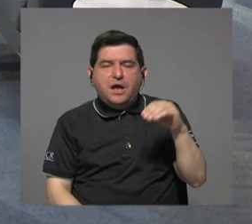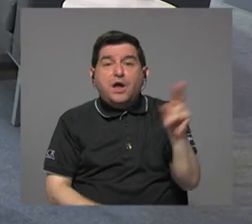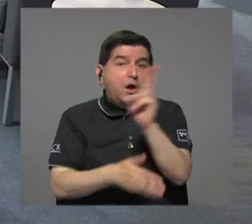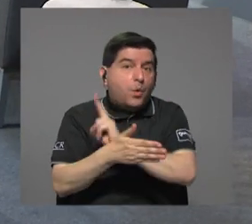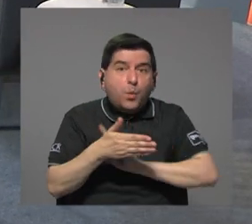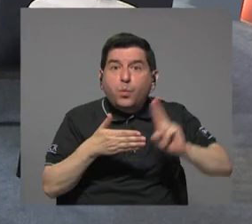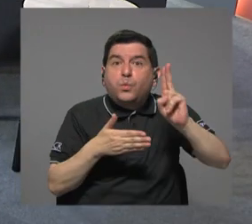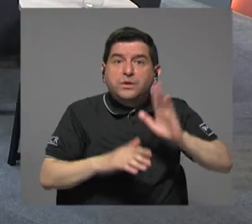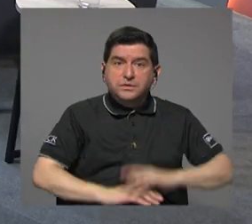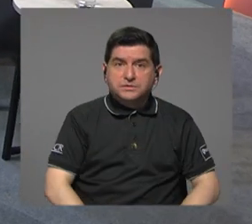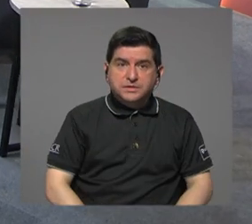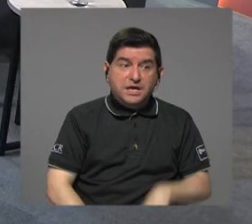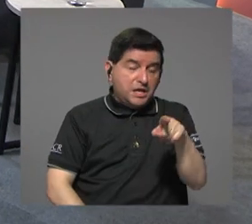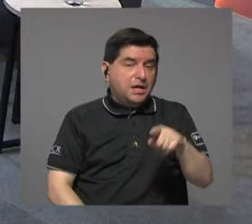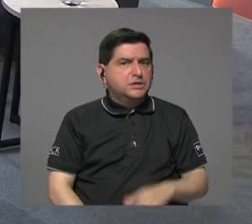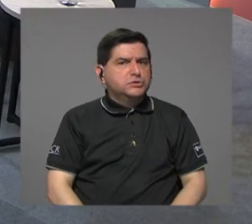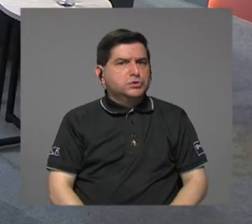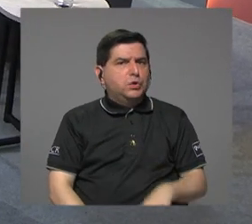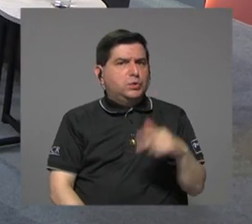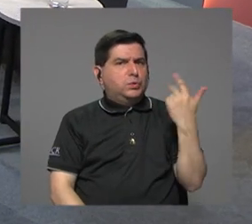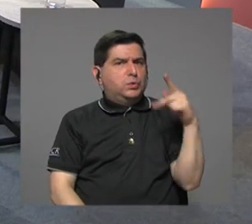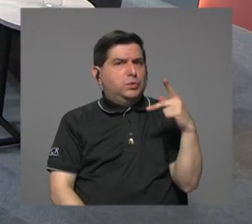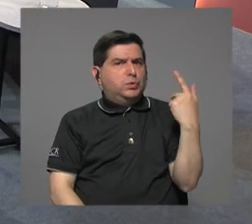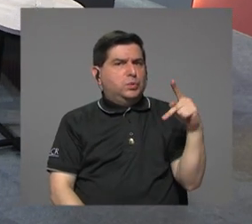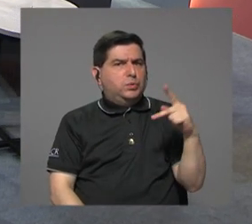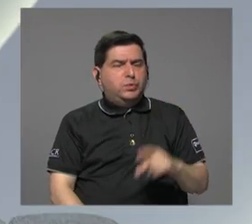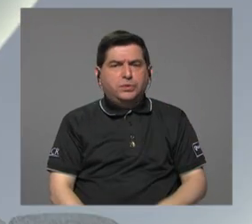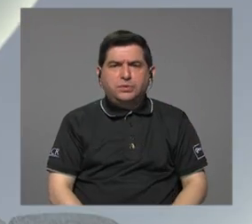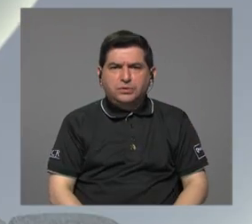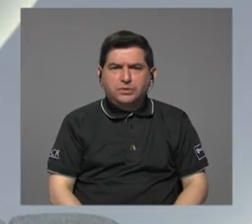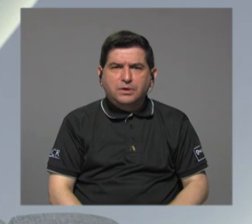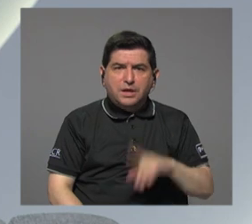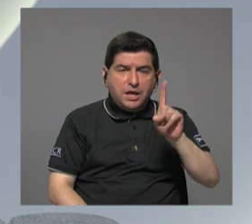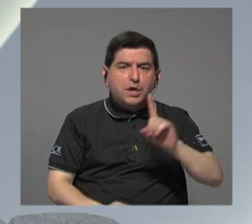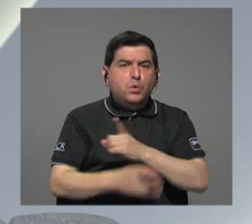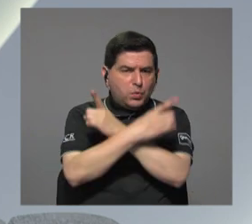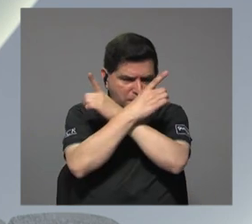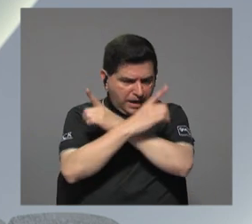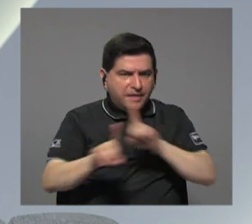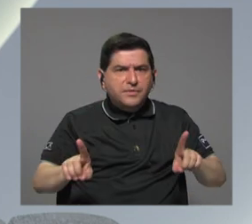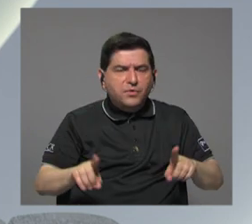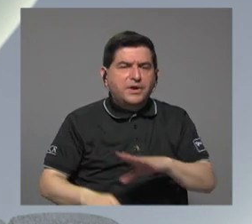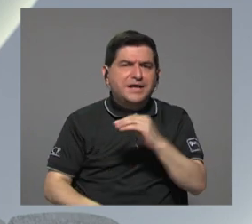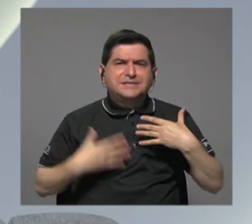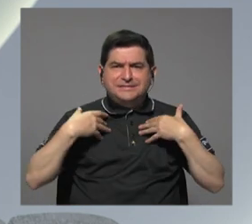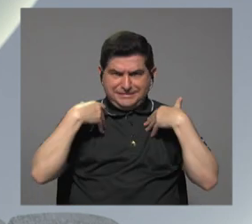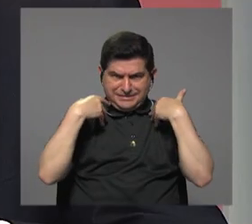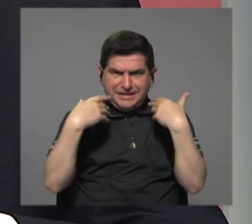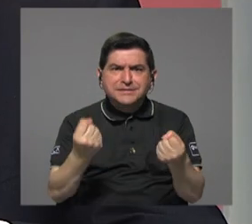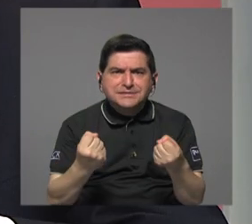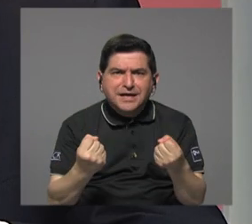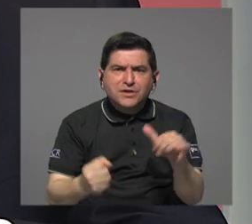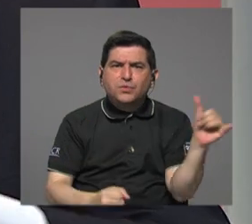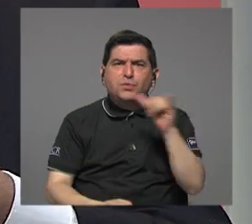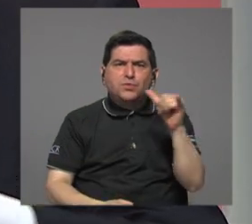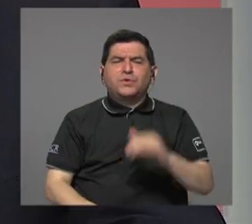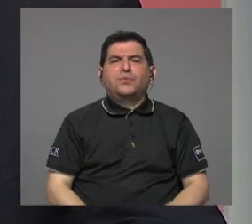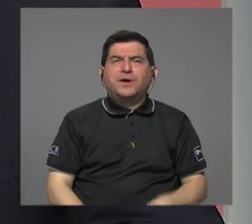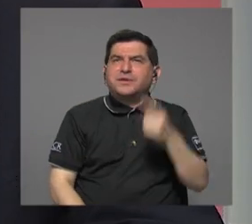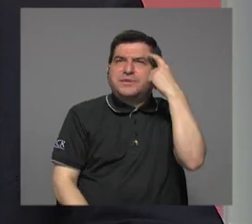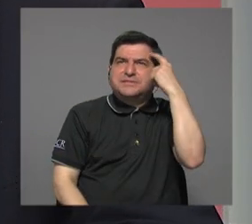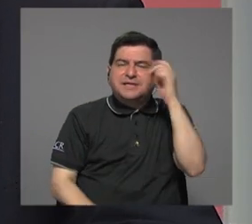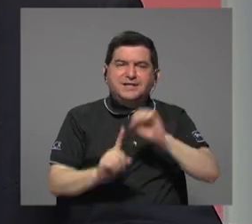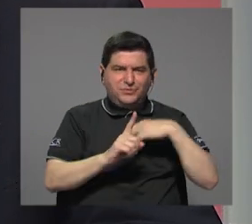universidades y eso es grave dentro de una para una democracia y para la salud de una de una